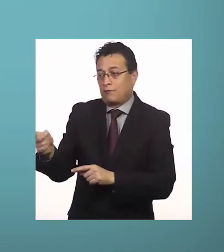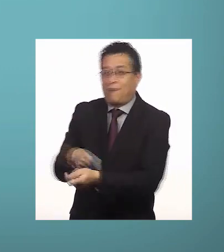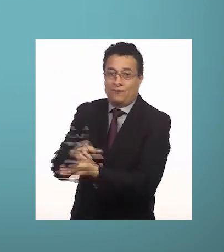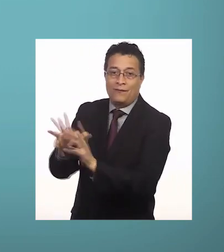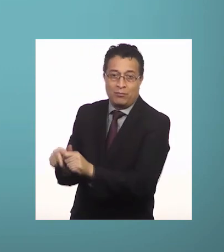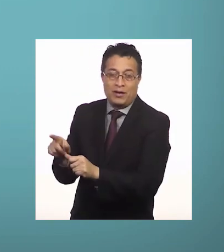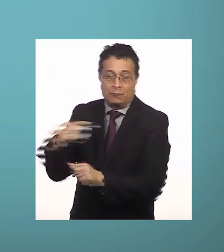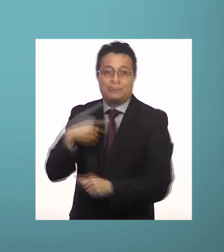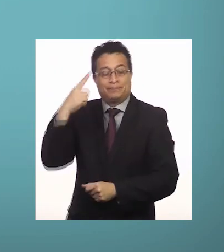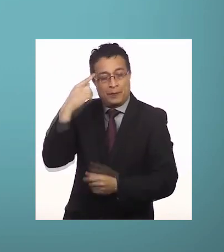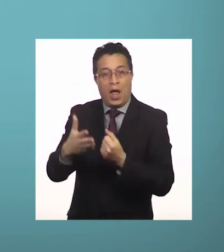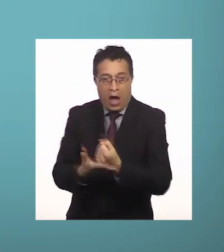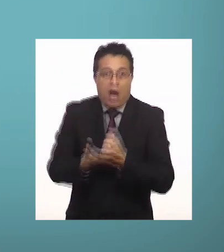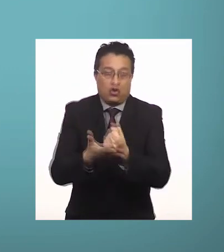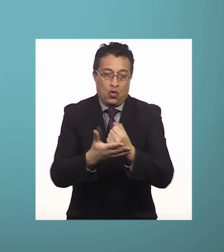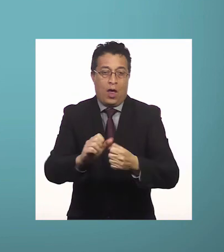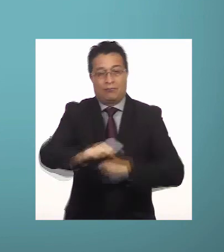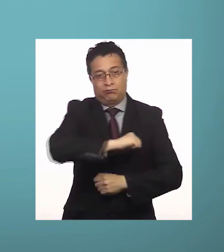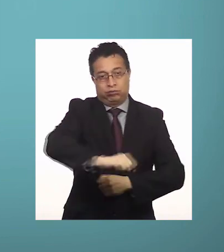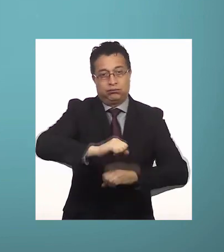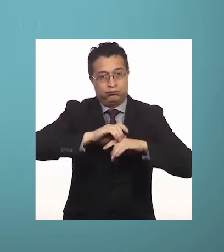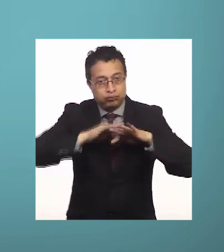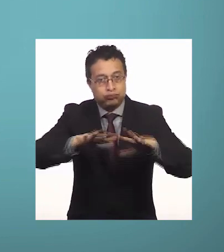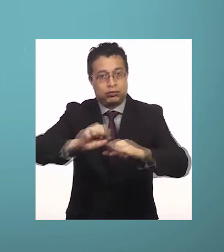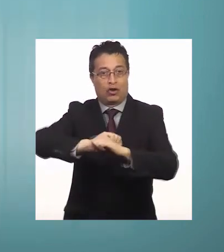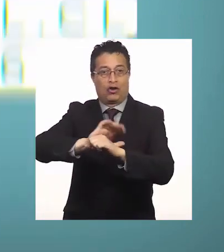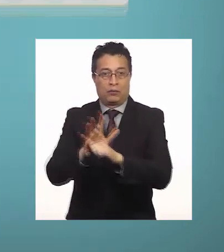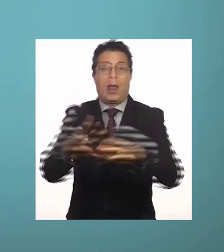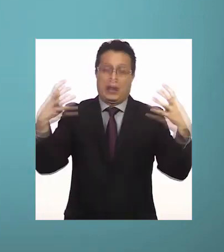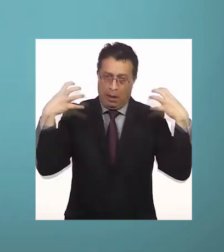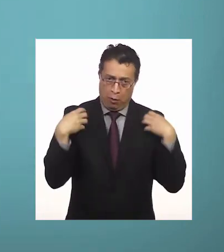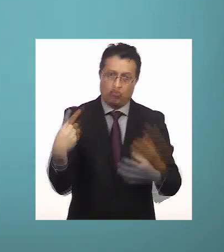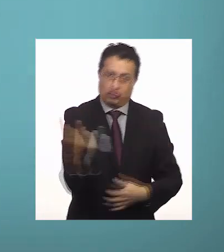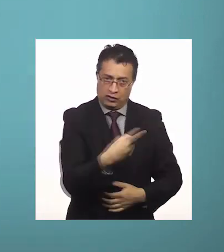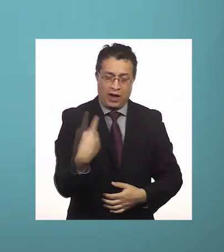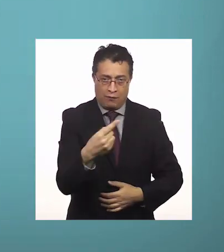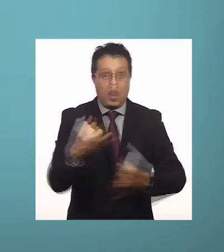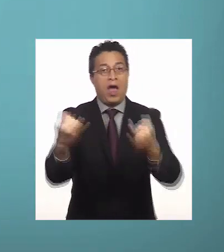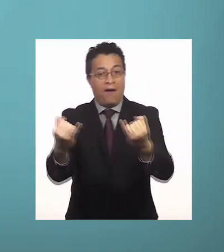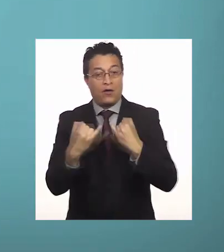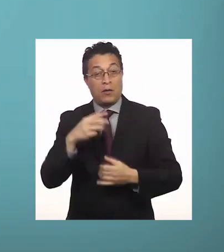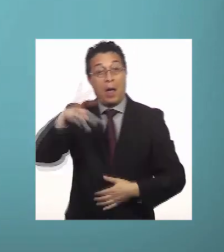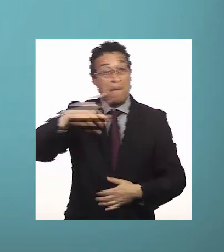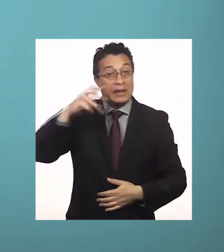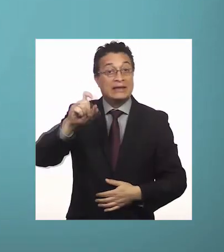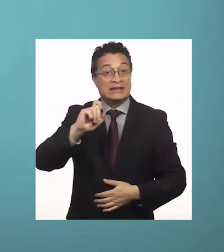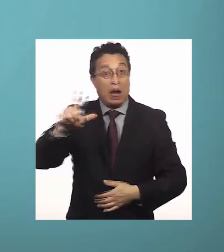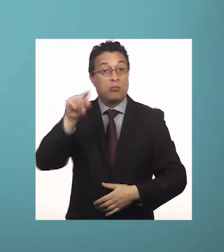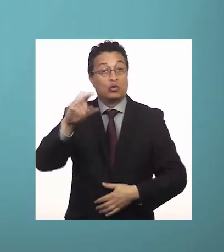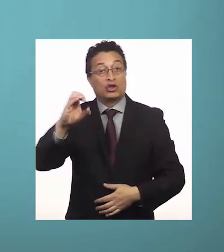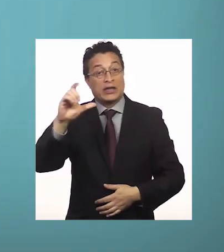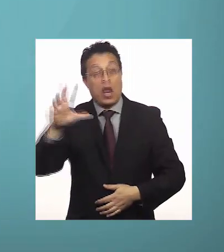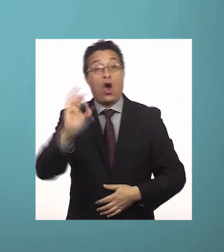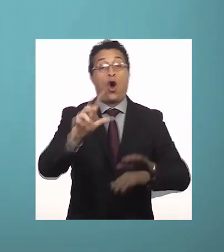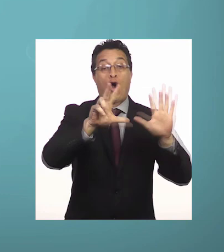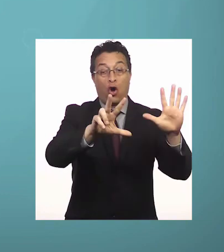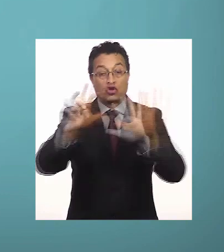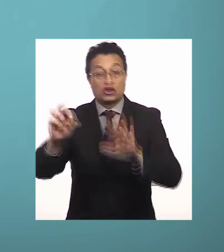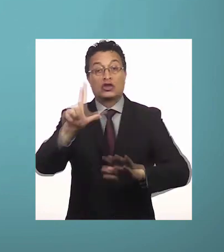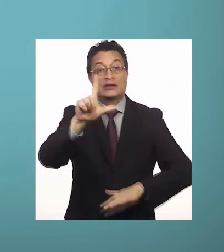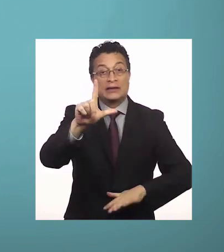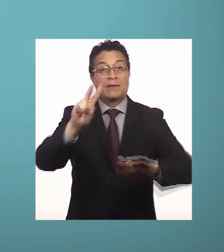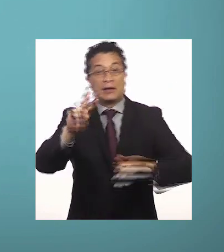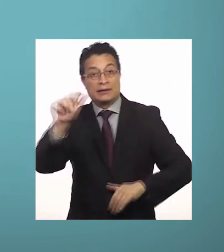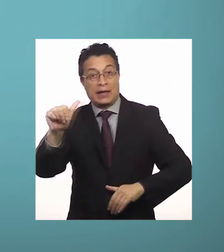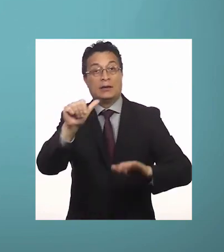protegemos a nuestros cercanos mientras ayudamos a detener la propagación del coronavirus. Seamos responsables. Infórmate en minsal.cl o en el